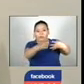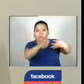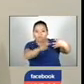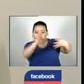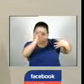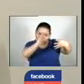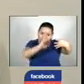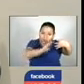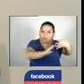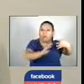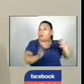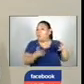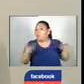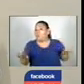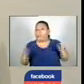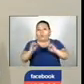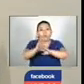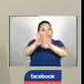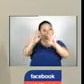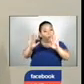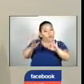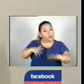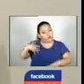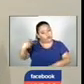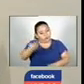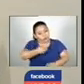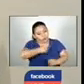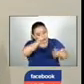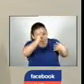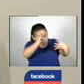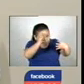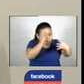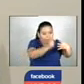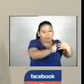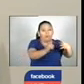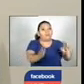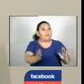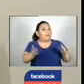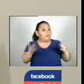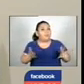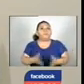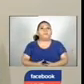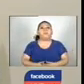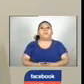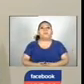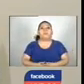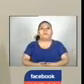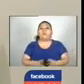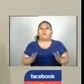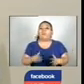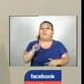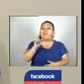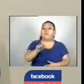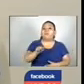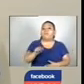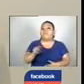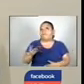a las leyes secundarias, y obviamente pues nos debemos a ese rol preponderante donde básicamente